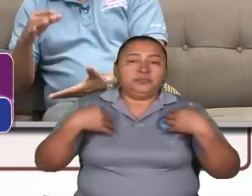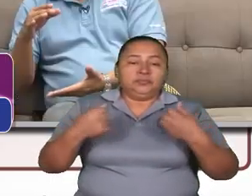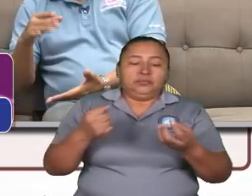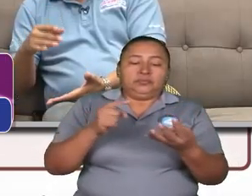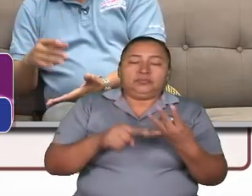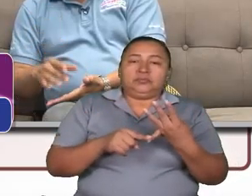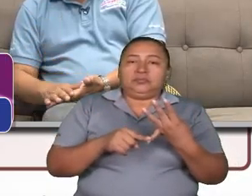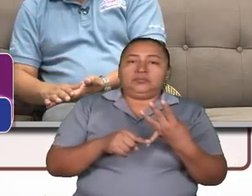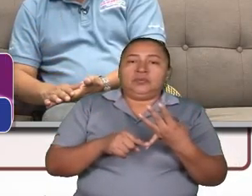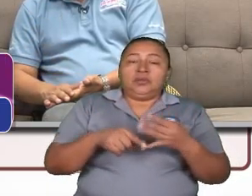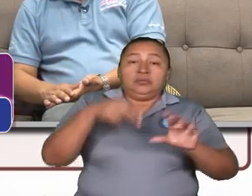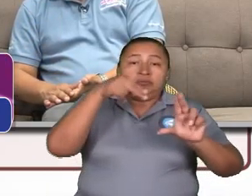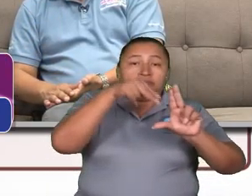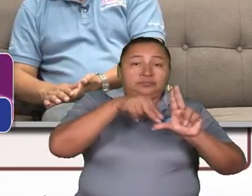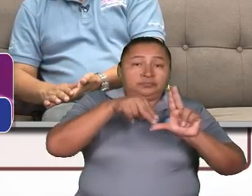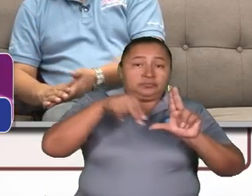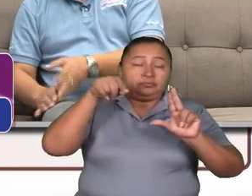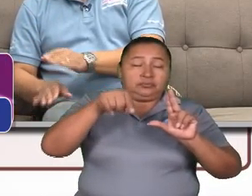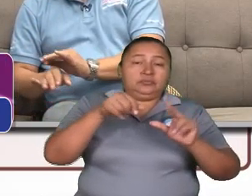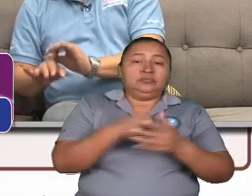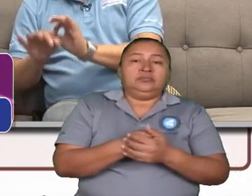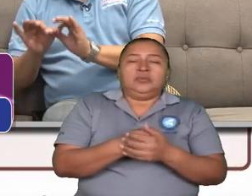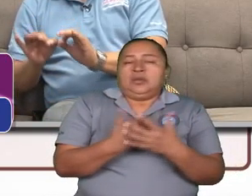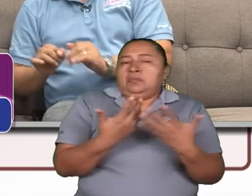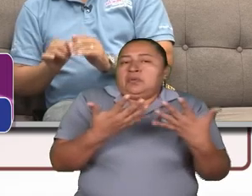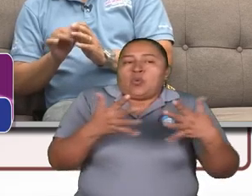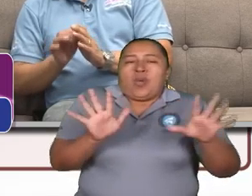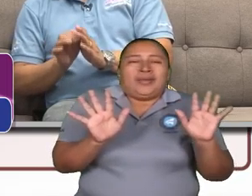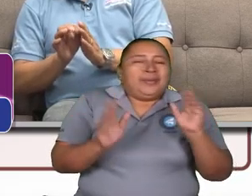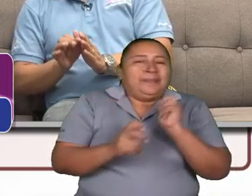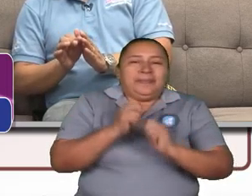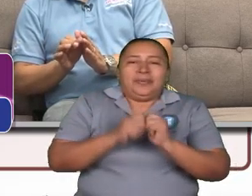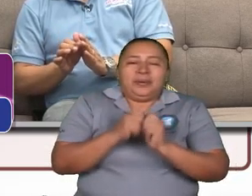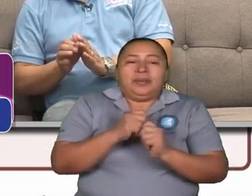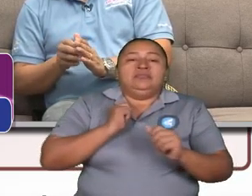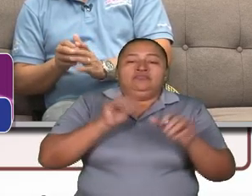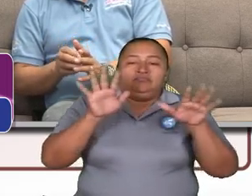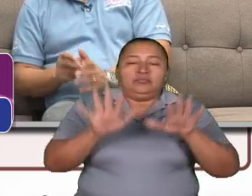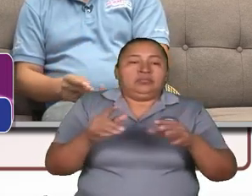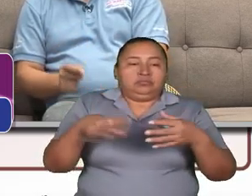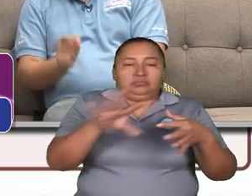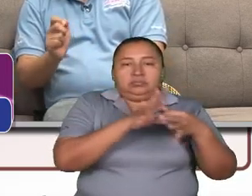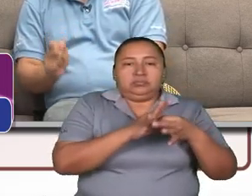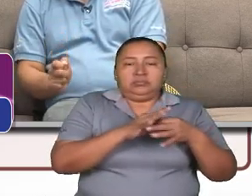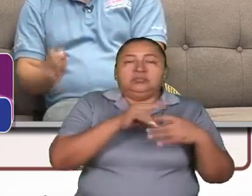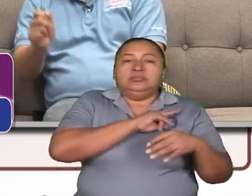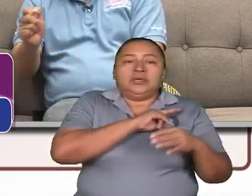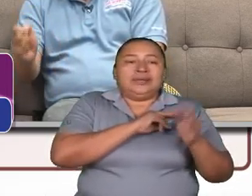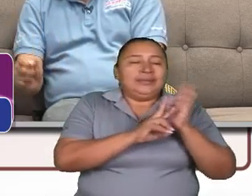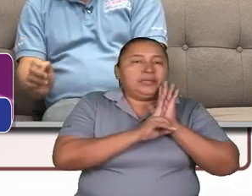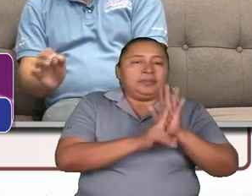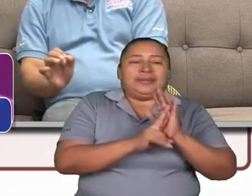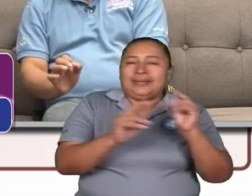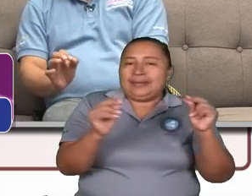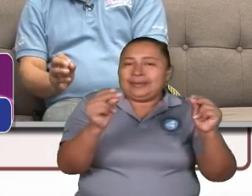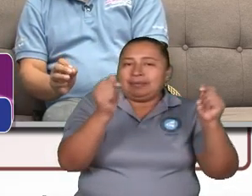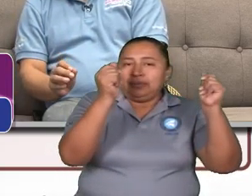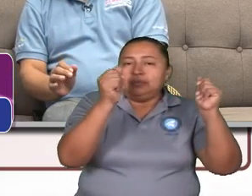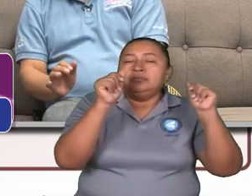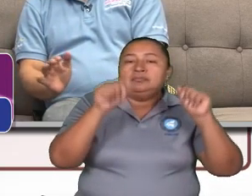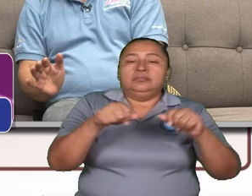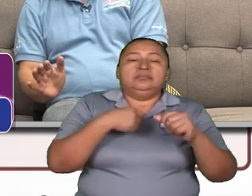país reconocido a nivel internacional, pero aparte de eso también, la parte